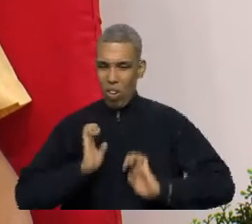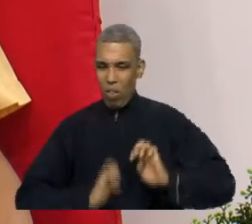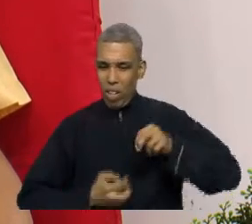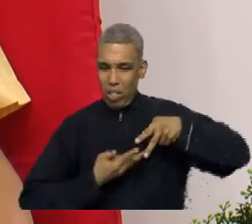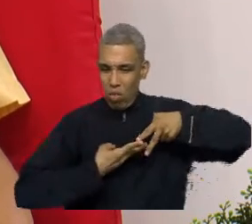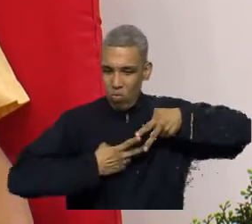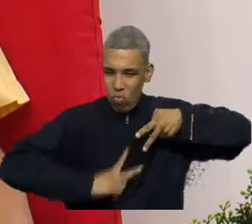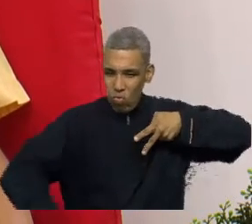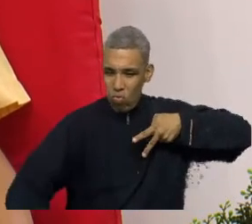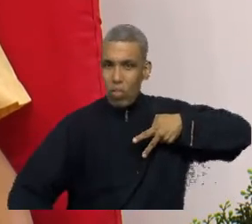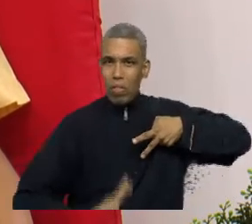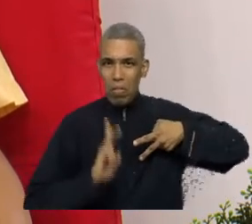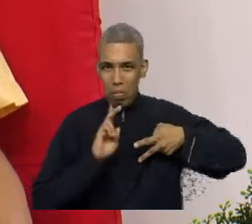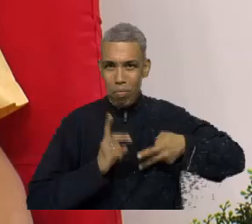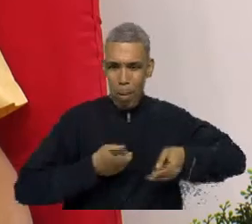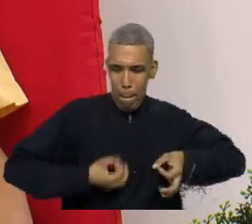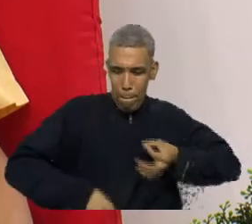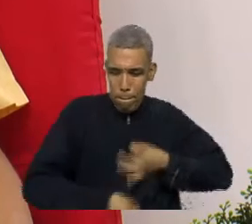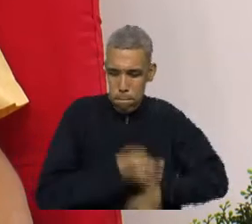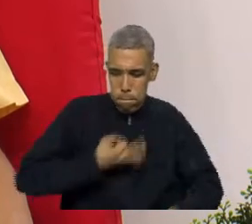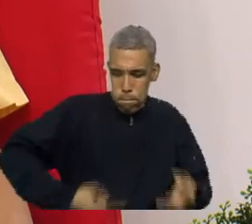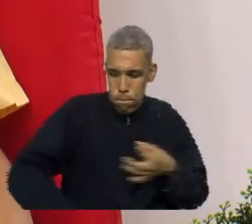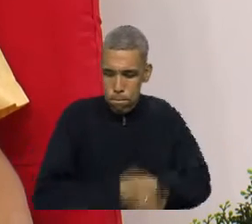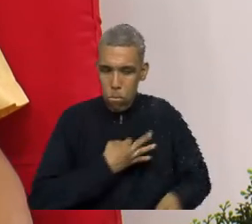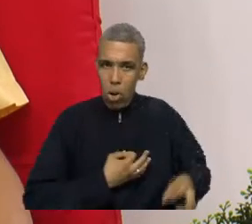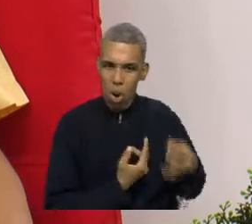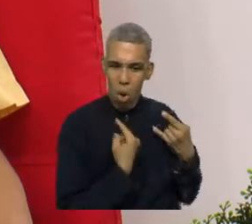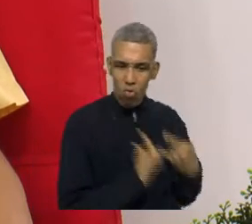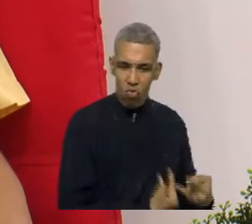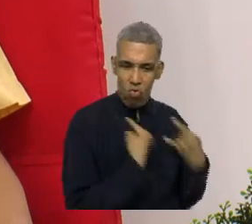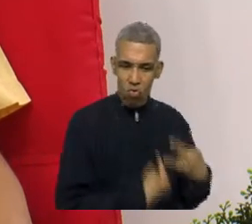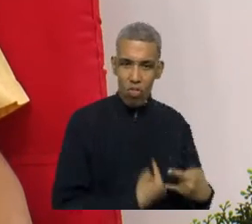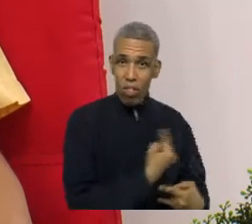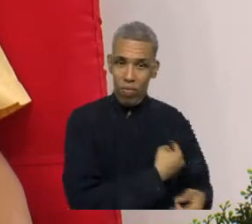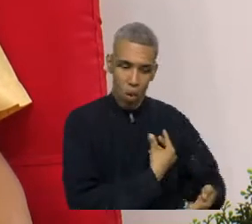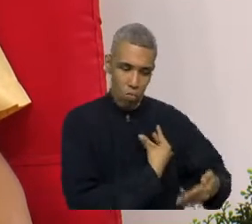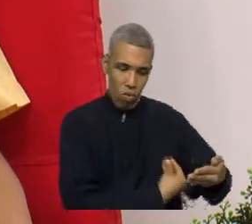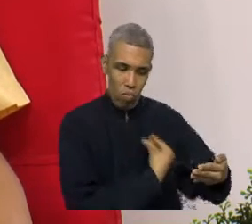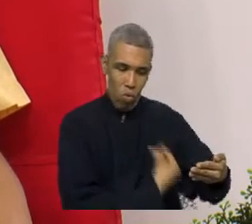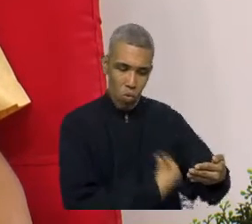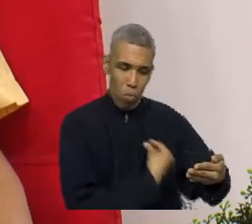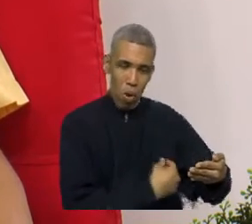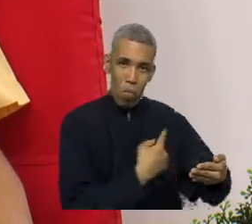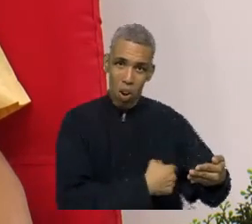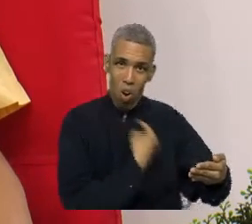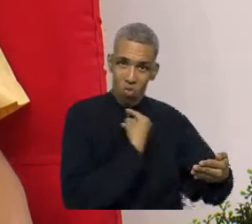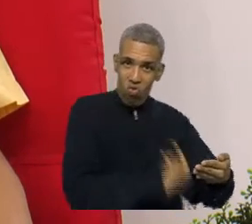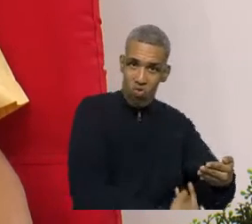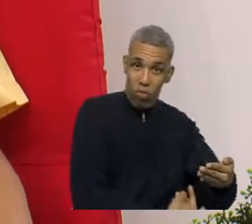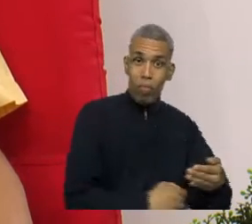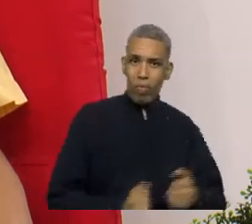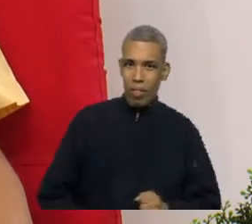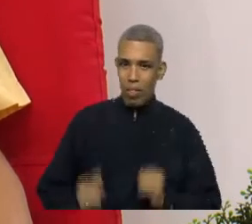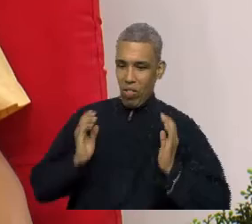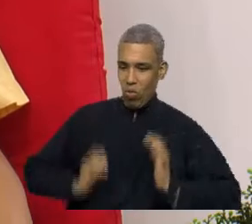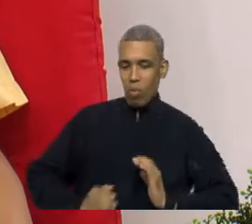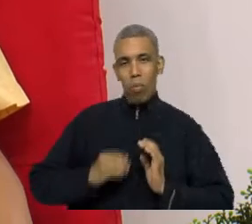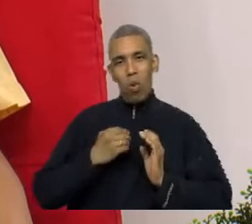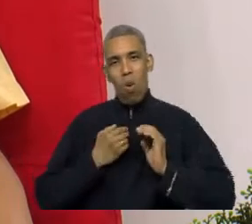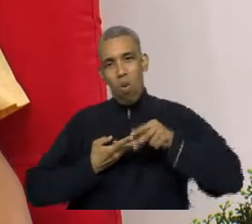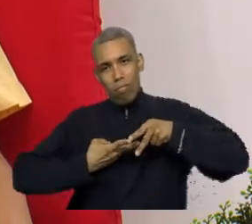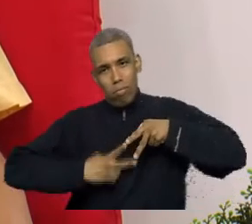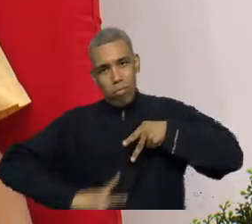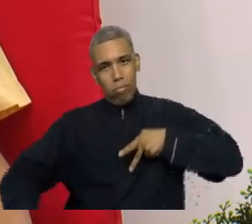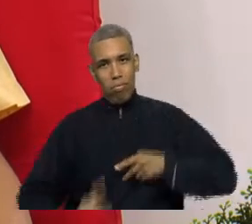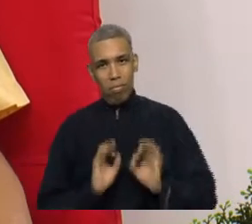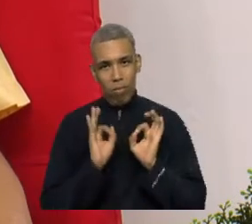infecciones. Además, como es hipoalergénica, no le va a producir alergia al niño, pues tampoco va a desencadenar estos